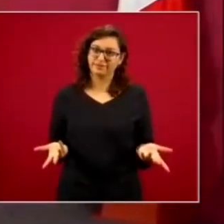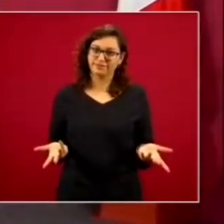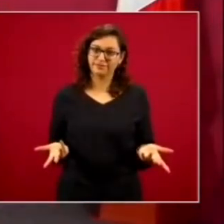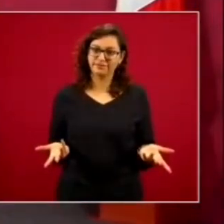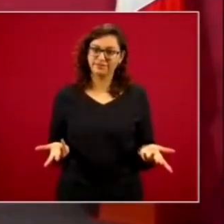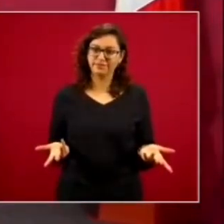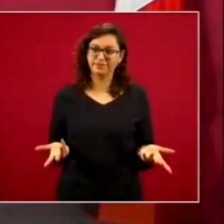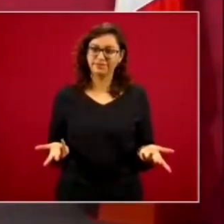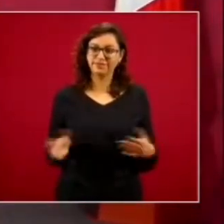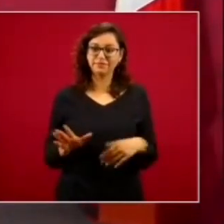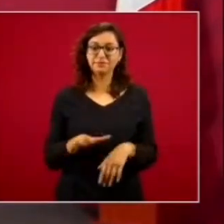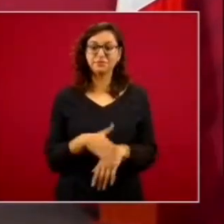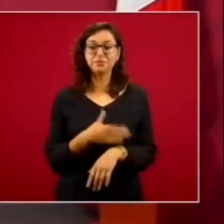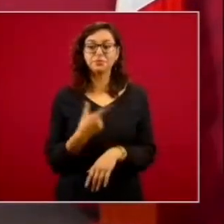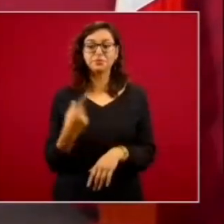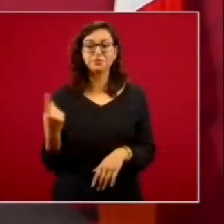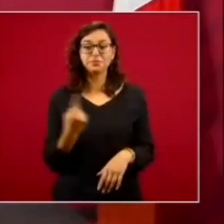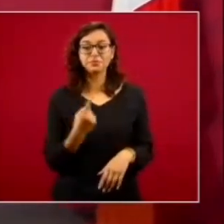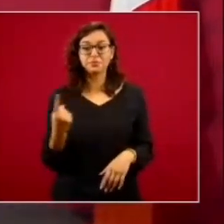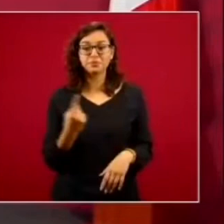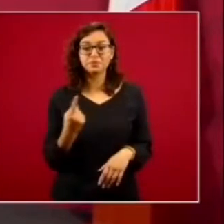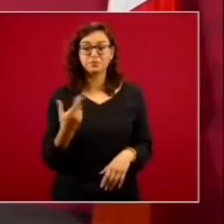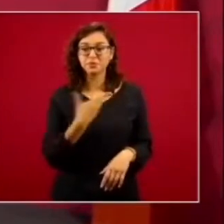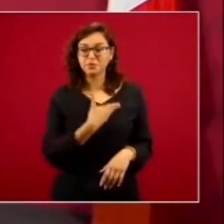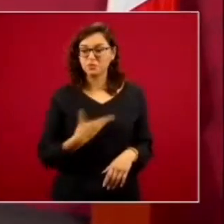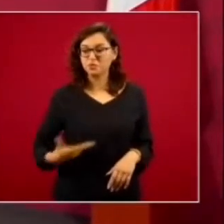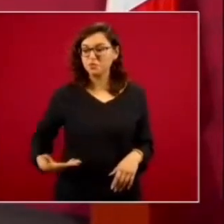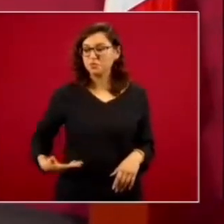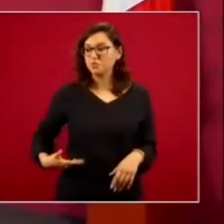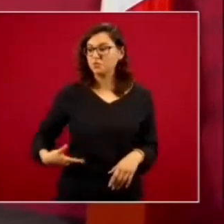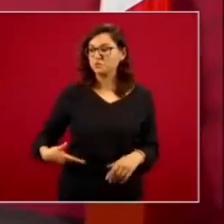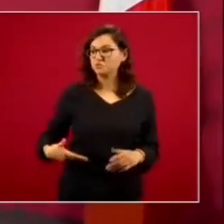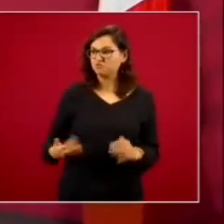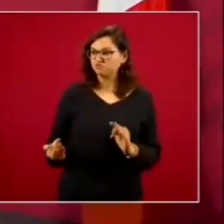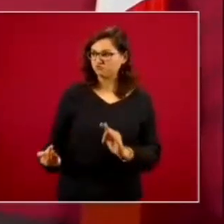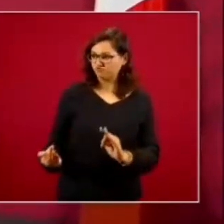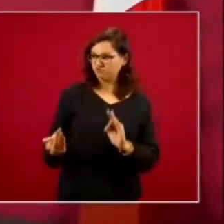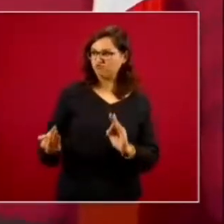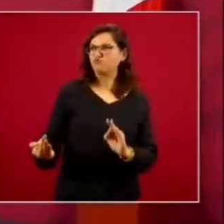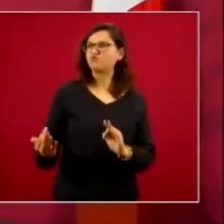porque enfrentaba al presidente, porque enfrentaba a la federación.